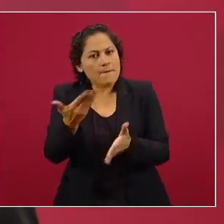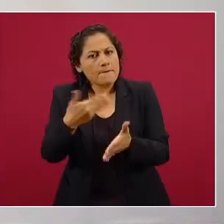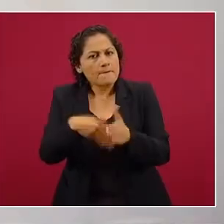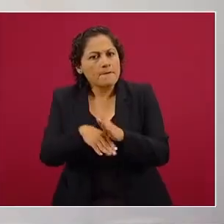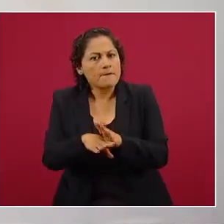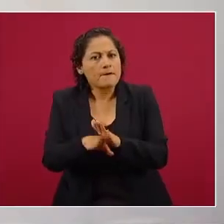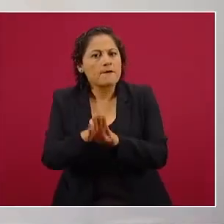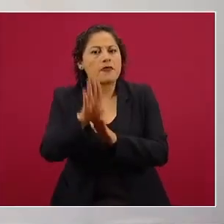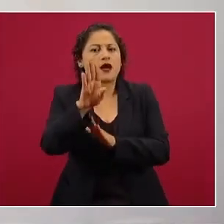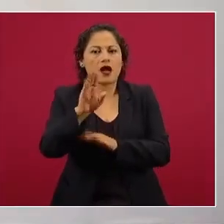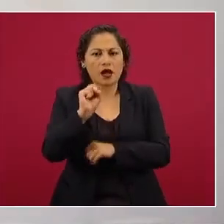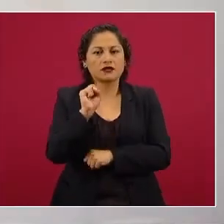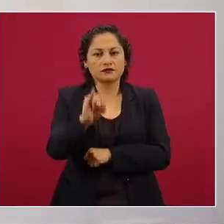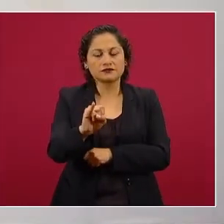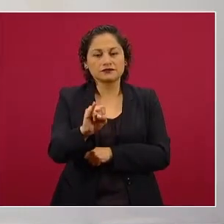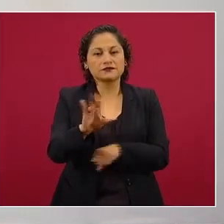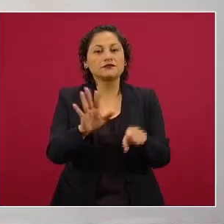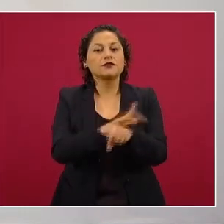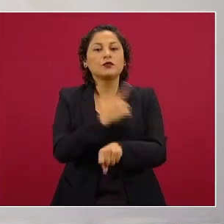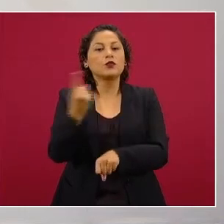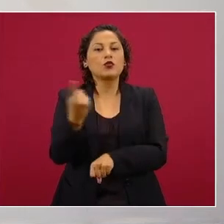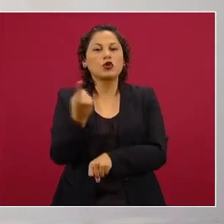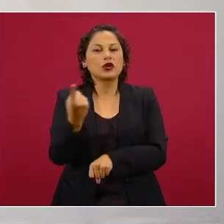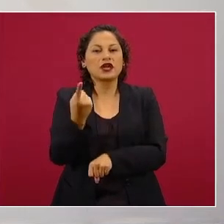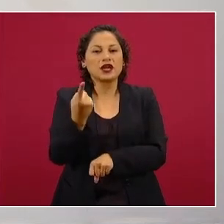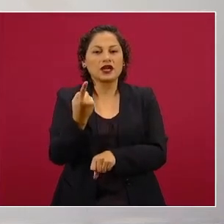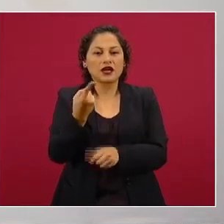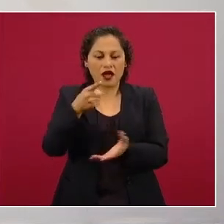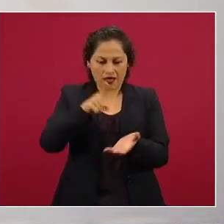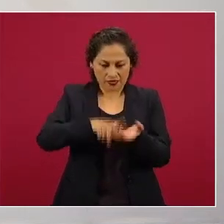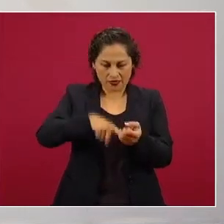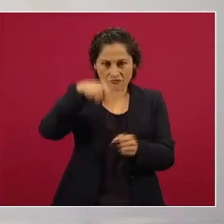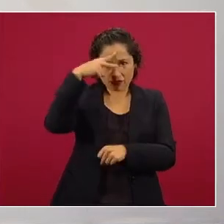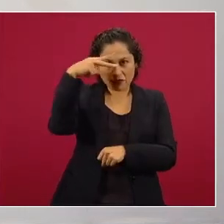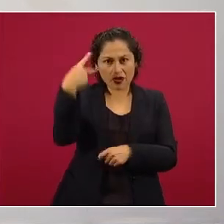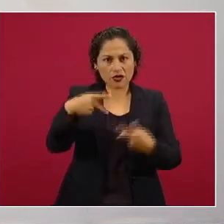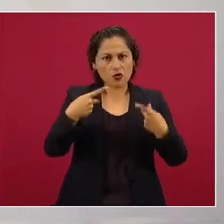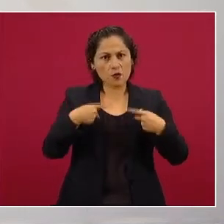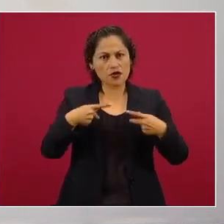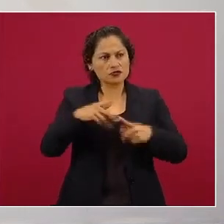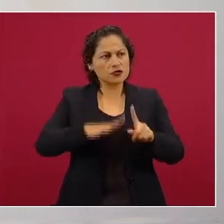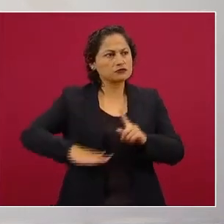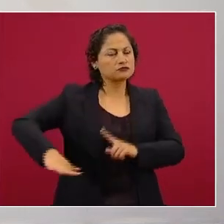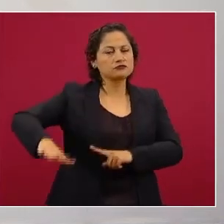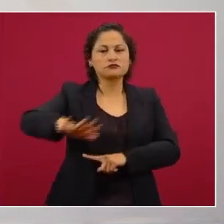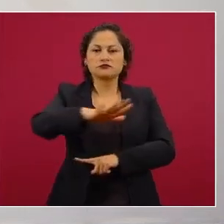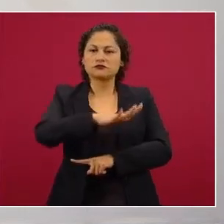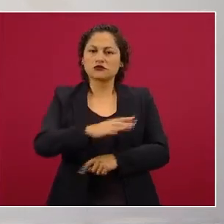también es mucha la fortaleza de México, de su pueblo.